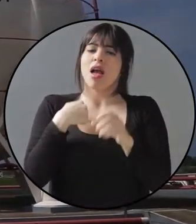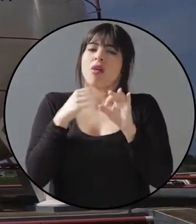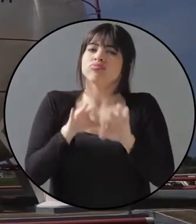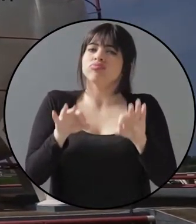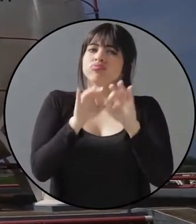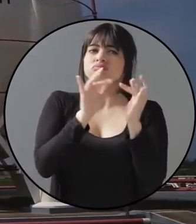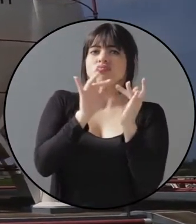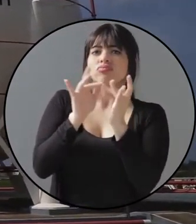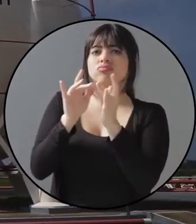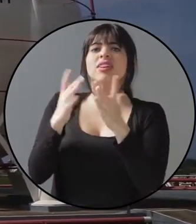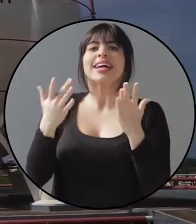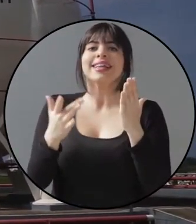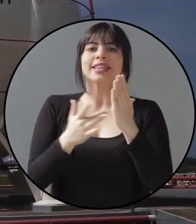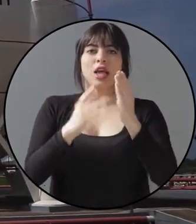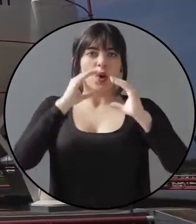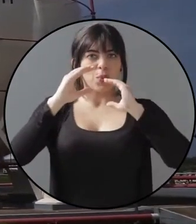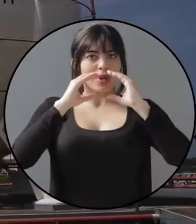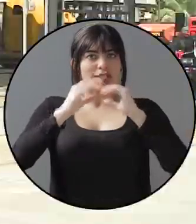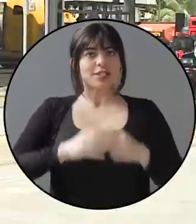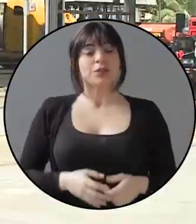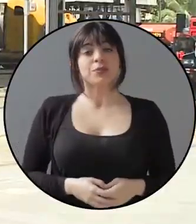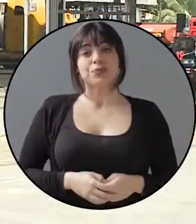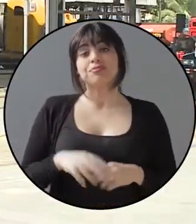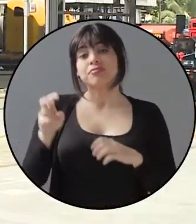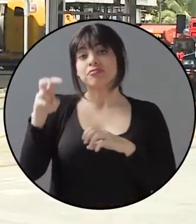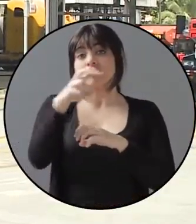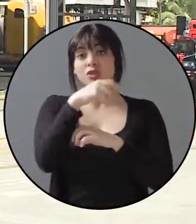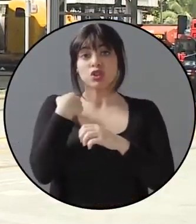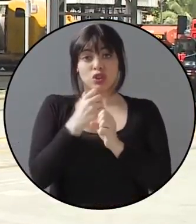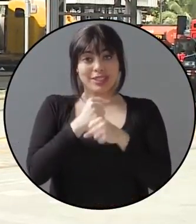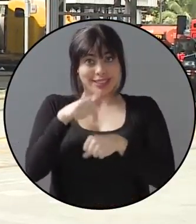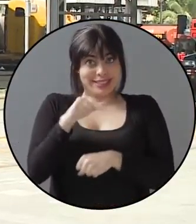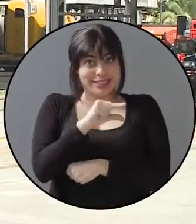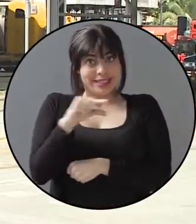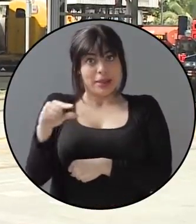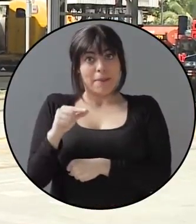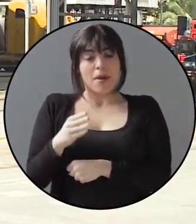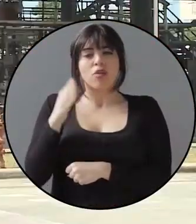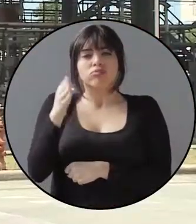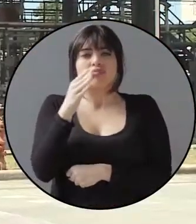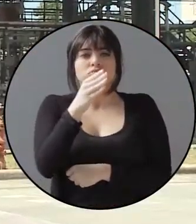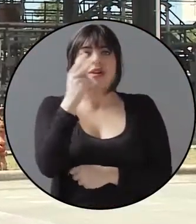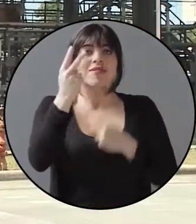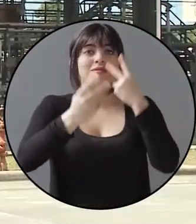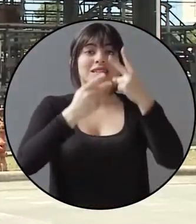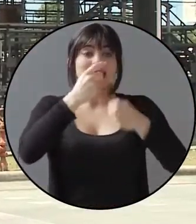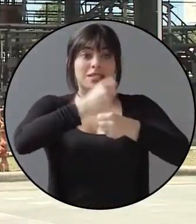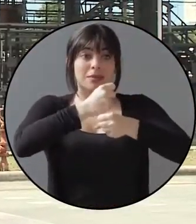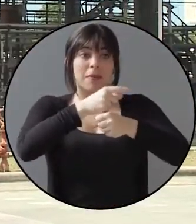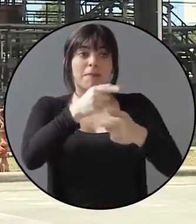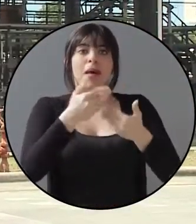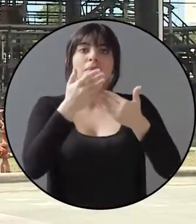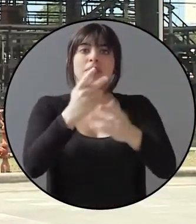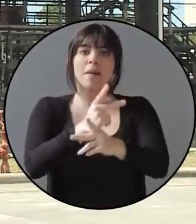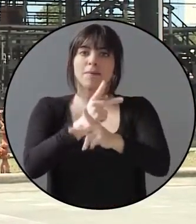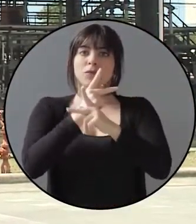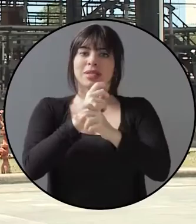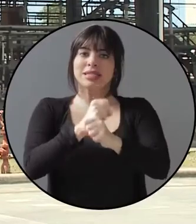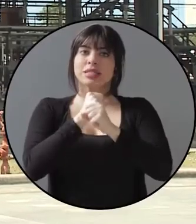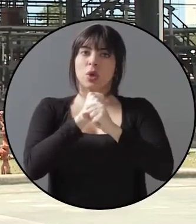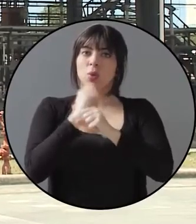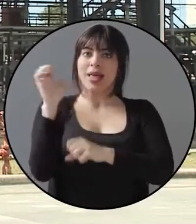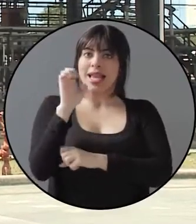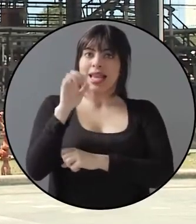resguarda importantes conexiones de telecomunicación. En la gira que hicimos esta semana, visitamos las obras que protegerán la